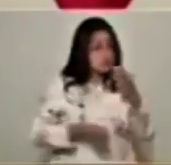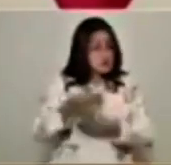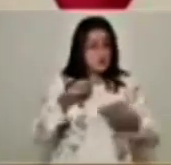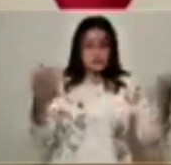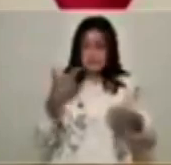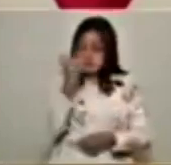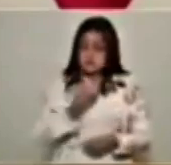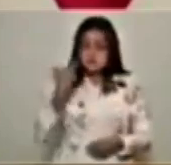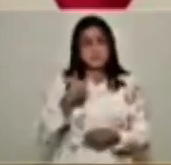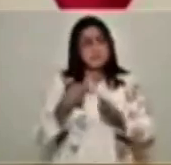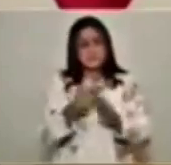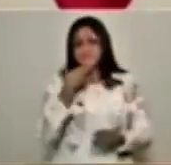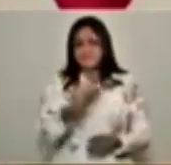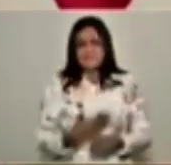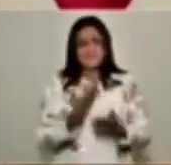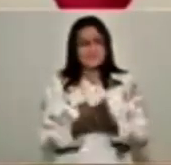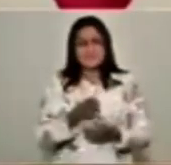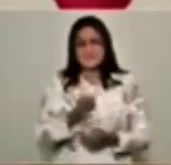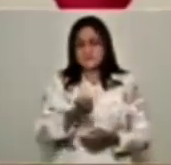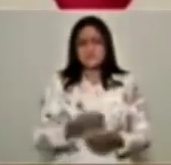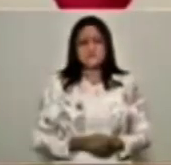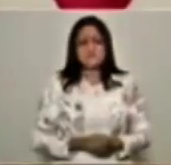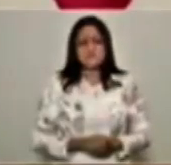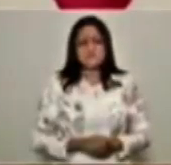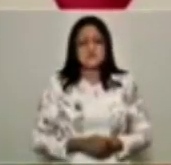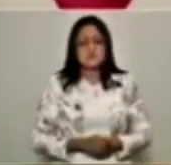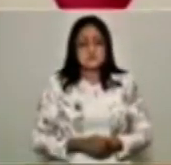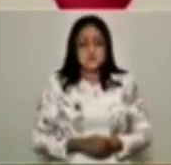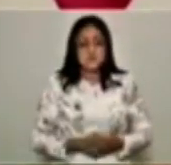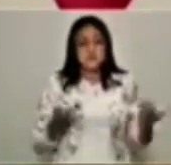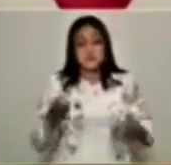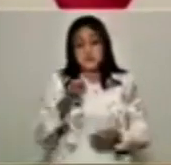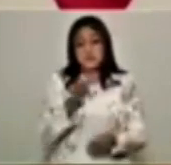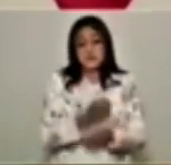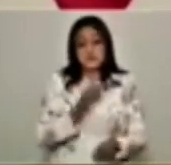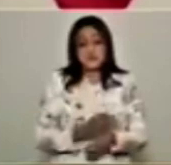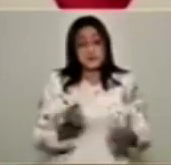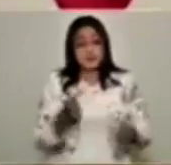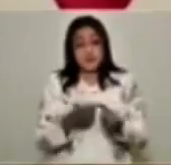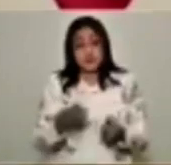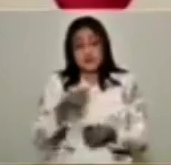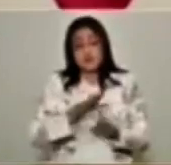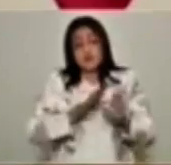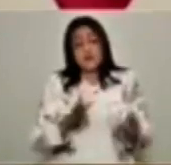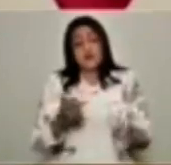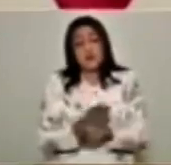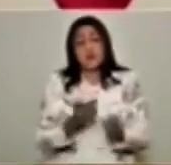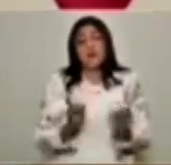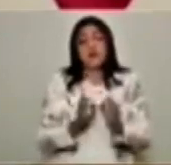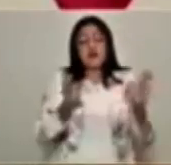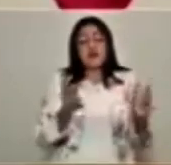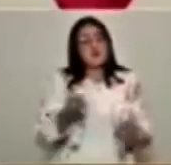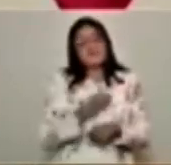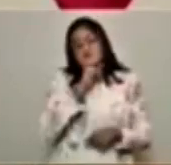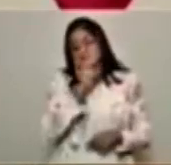lo vamos a cumplir muy bien muy muy muy bien así es que si alguien se pierde que pasar de listo pues no va a